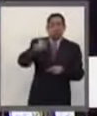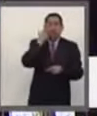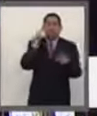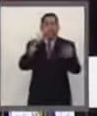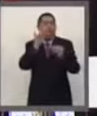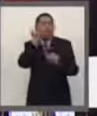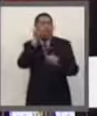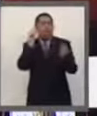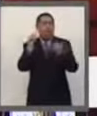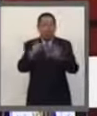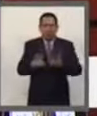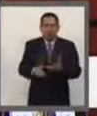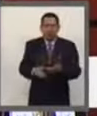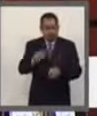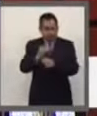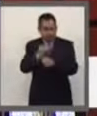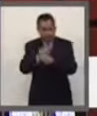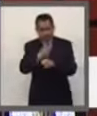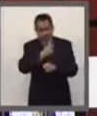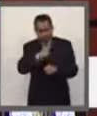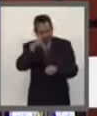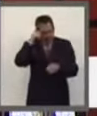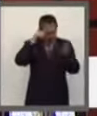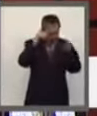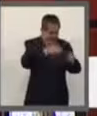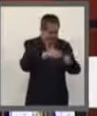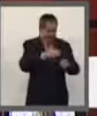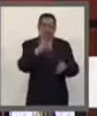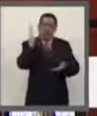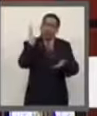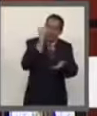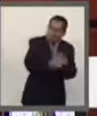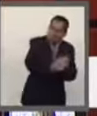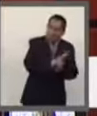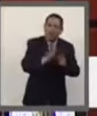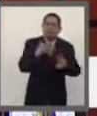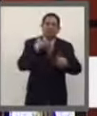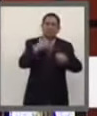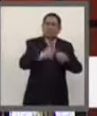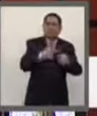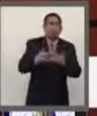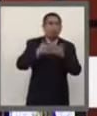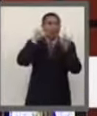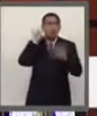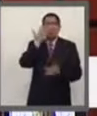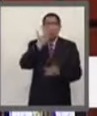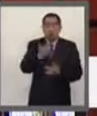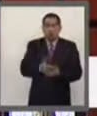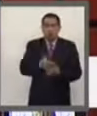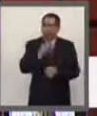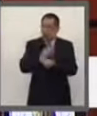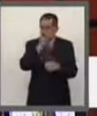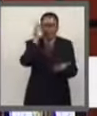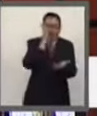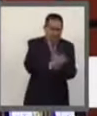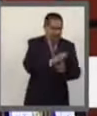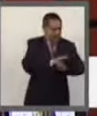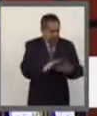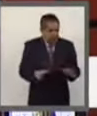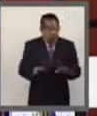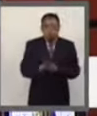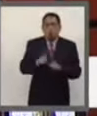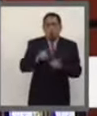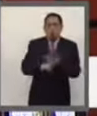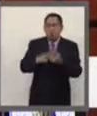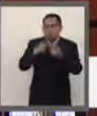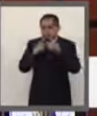confrontativos. Aquí hay una lucha contra el robo de combustible, una lucha histórica. La pregunta es cómo el Poder Legislativo resuelve sus